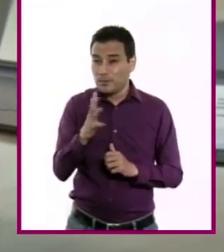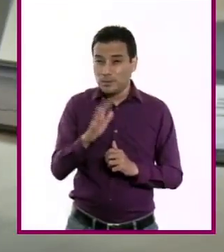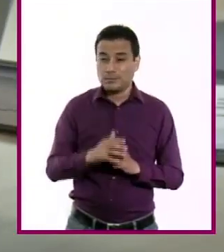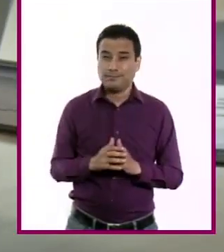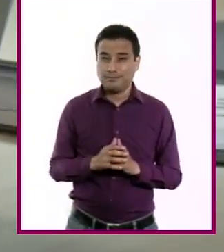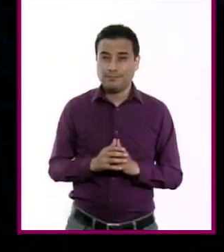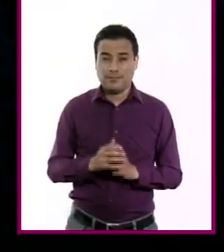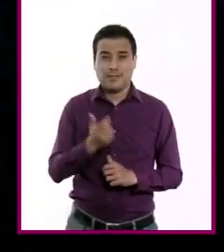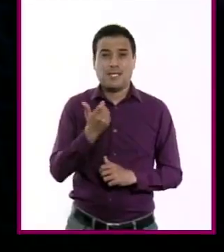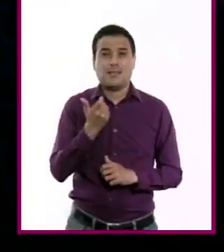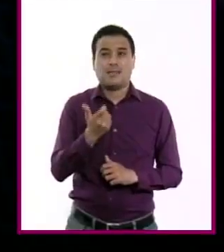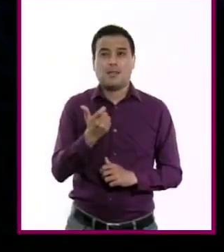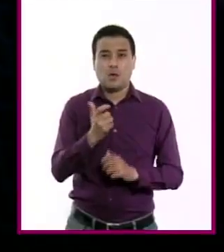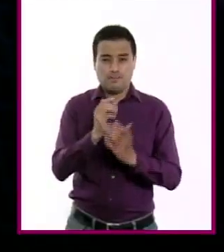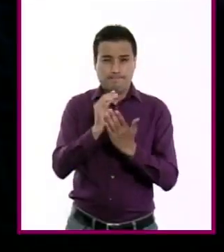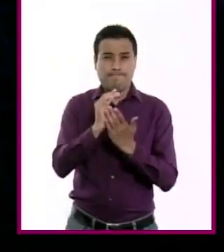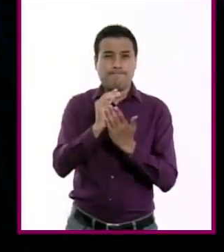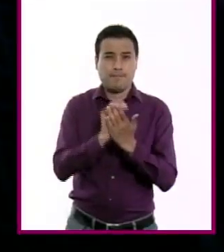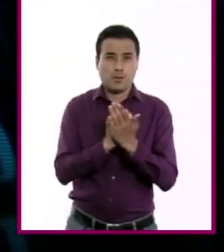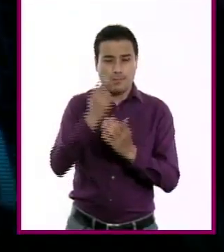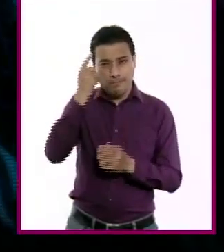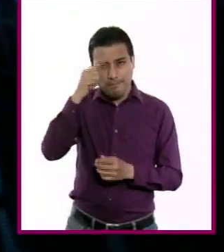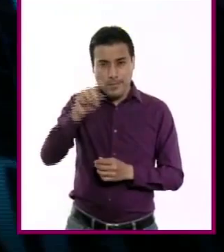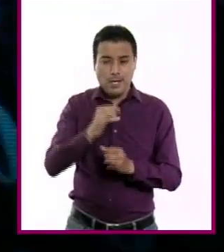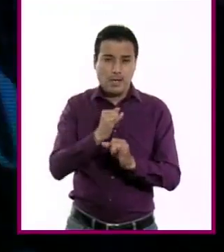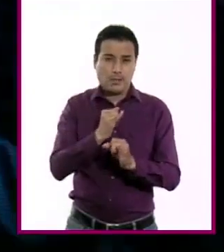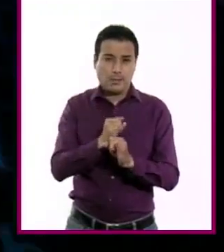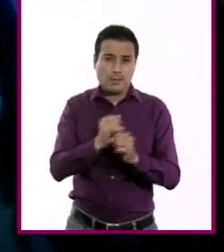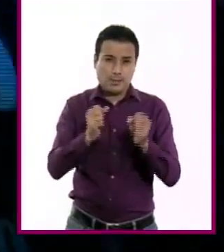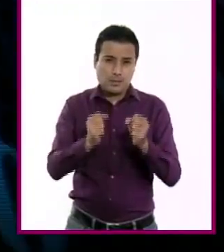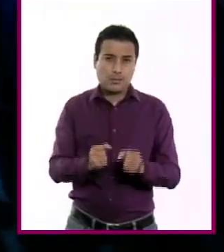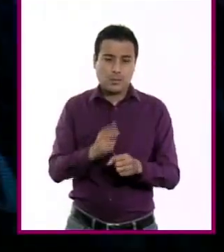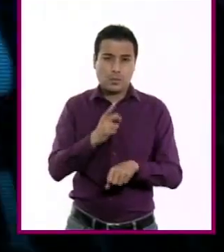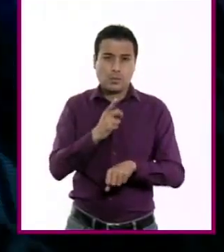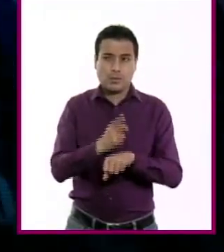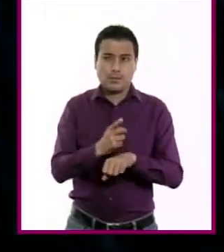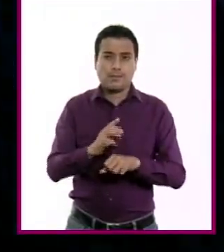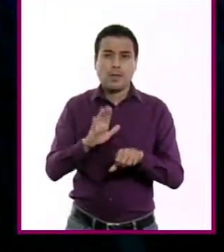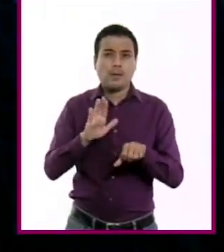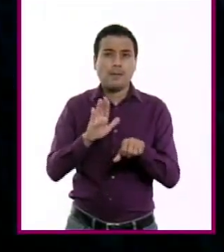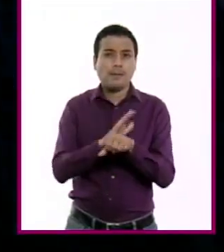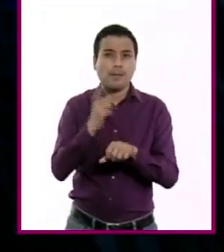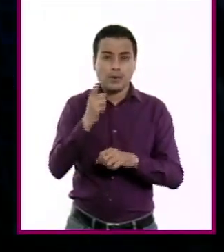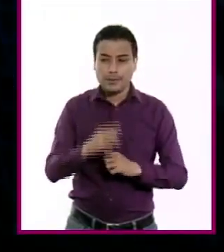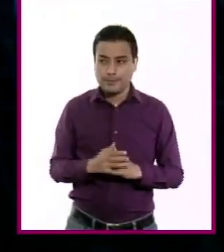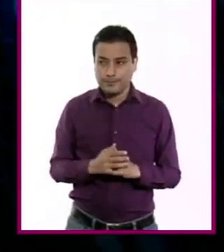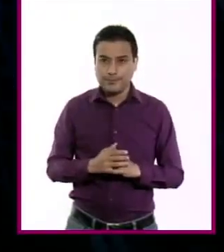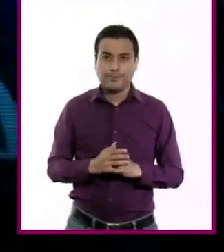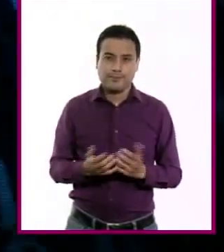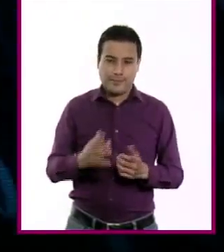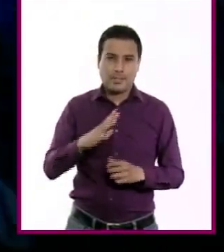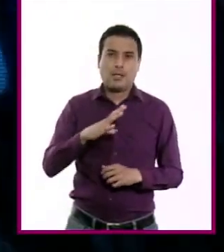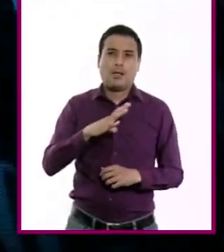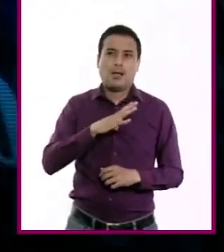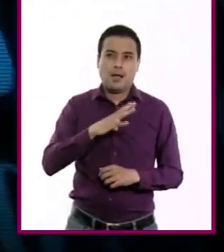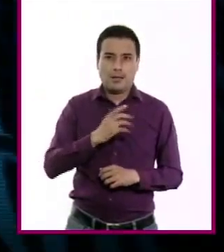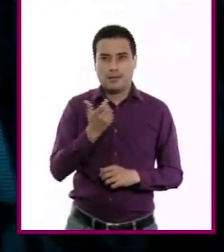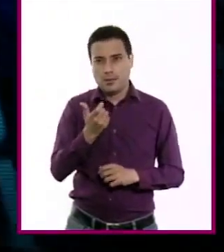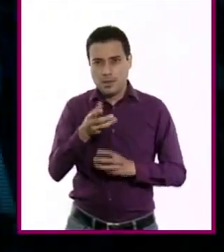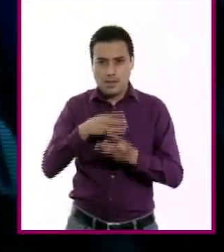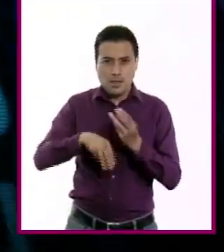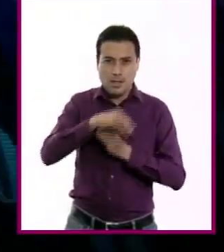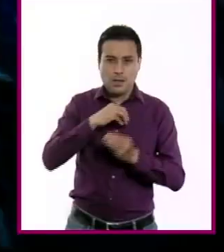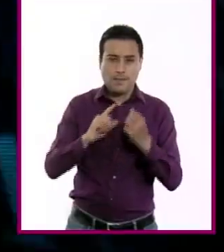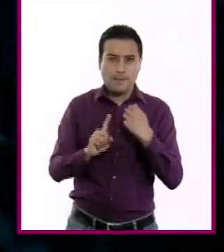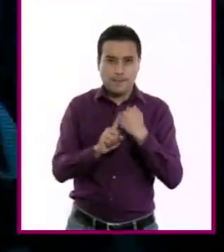su presupuesto destinado a la ciberseguridad a consecuencia de los efectos económicos de la pandemia. Por